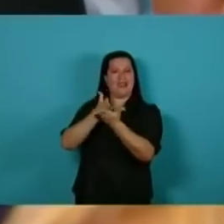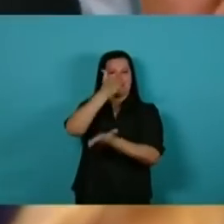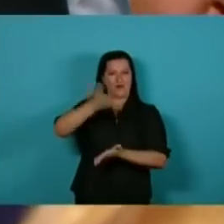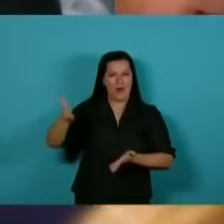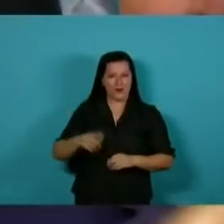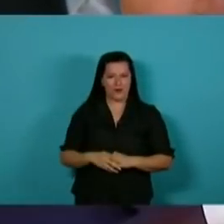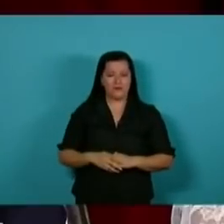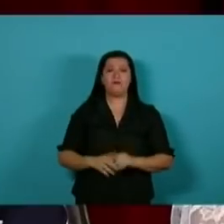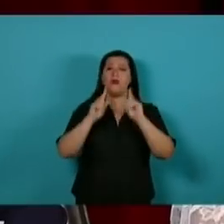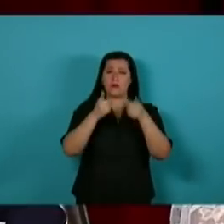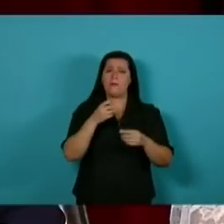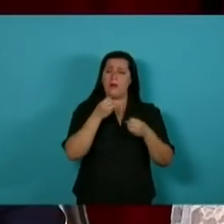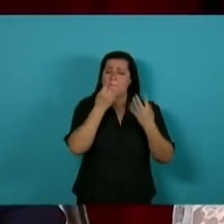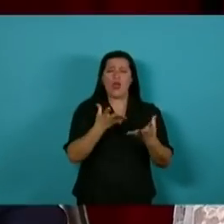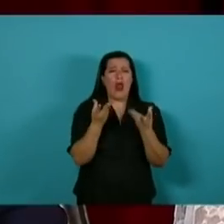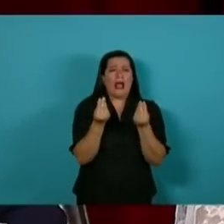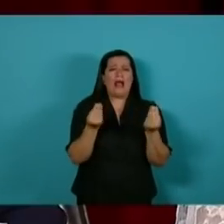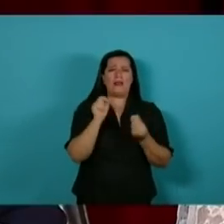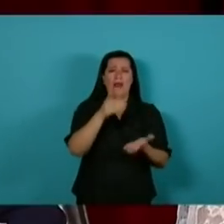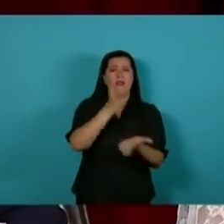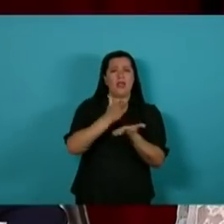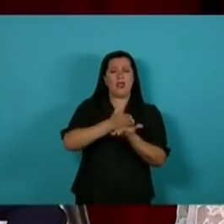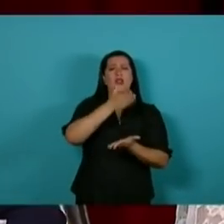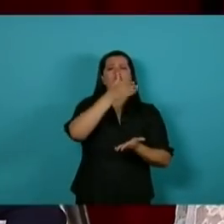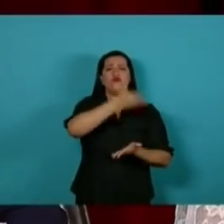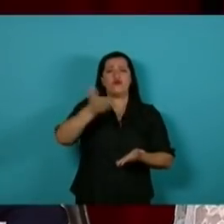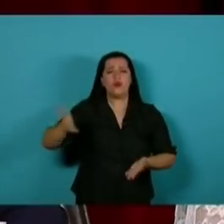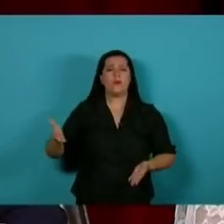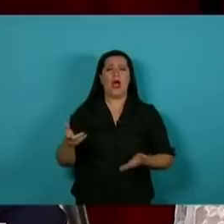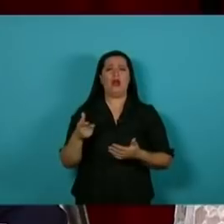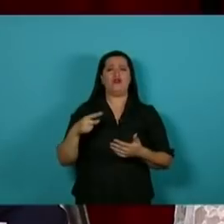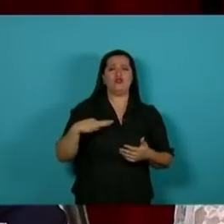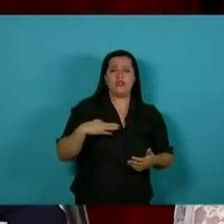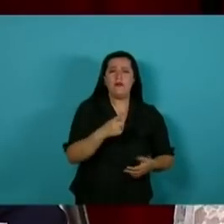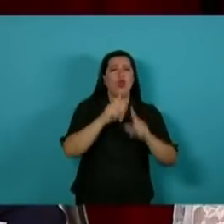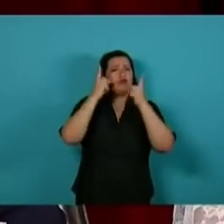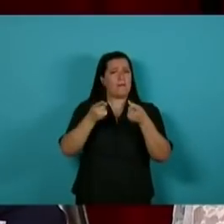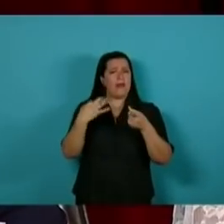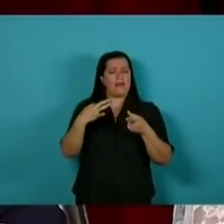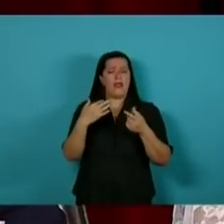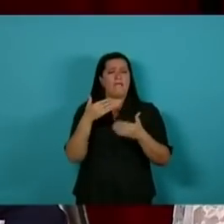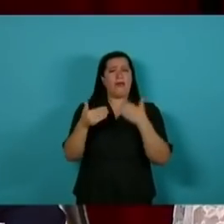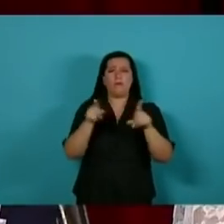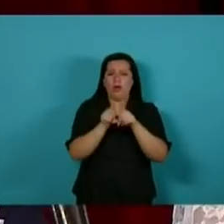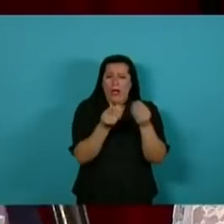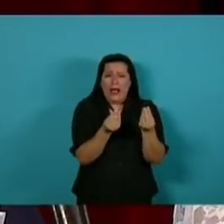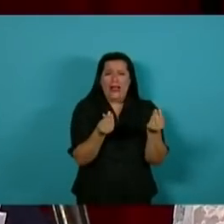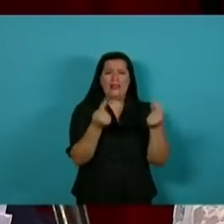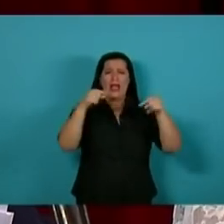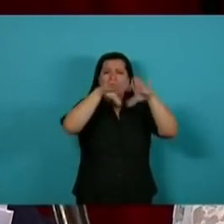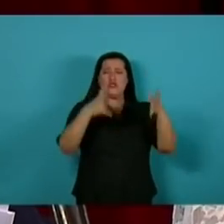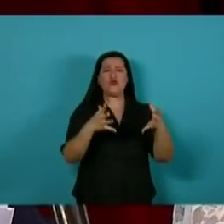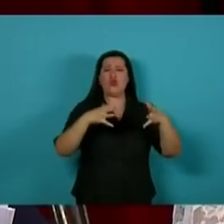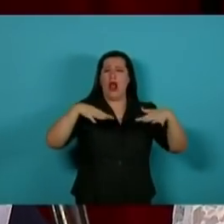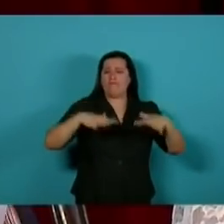Mejorar la calidad de los derechos humanos y cívicos implica también superar esta pobre calidad institucional en la